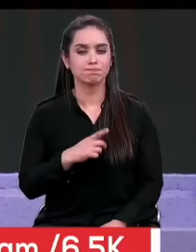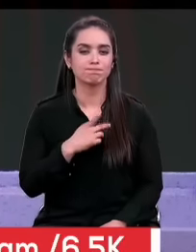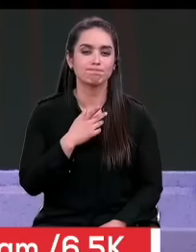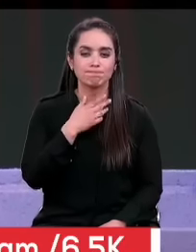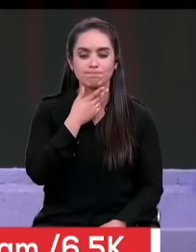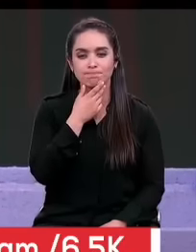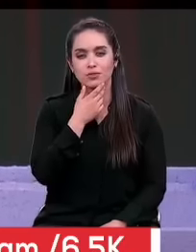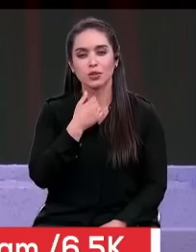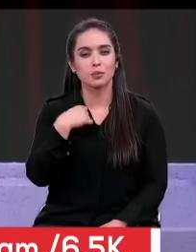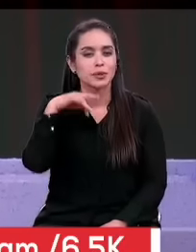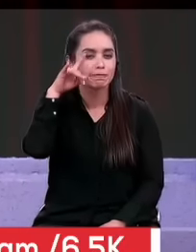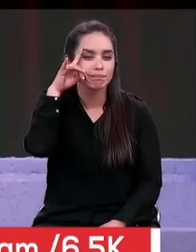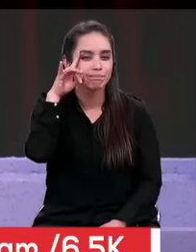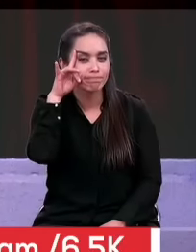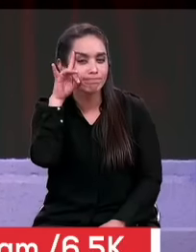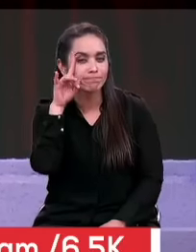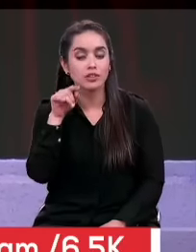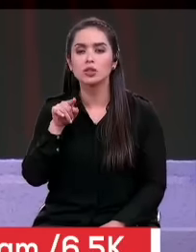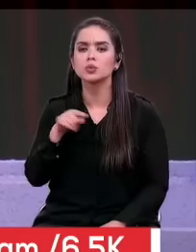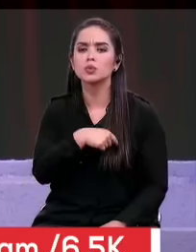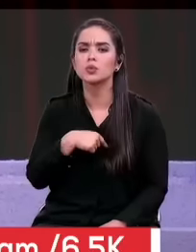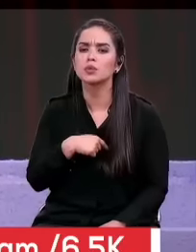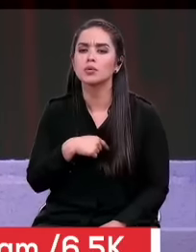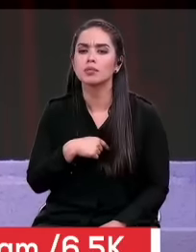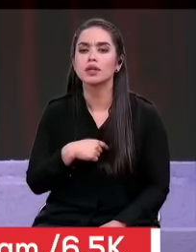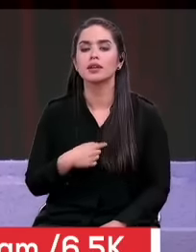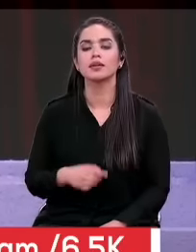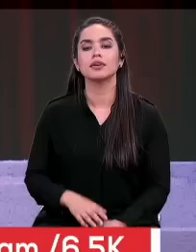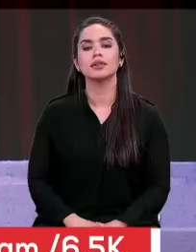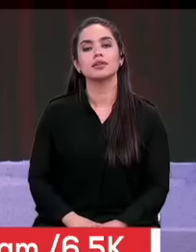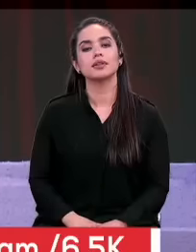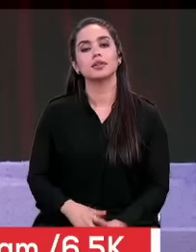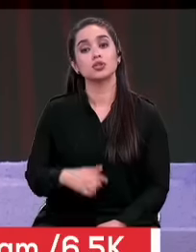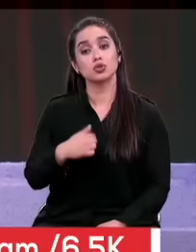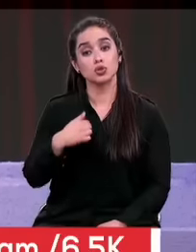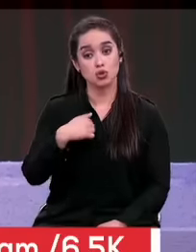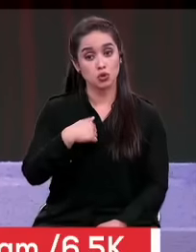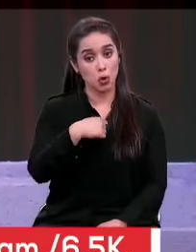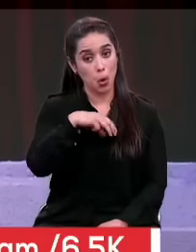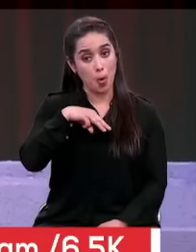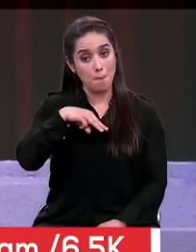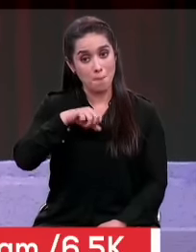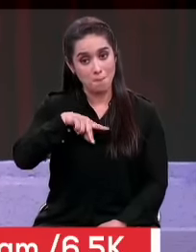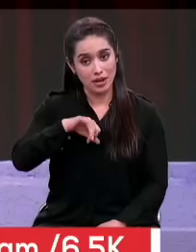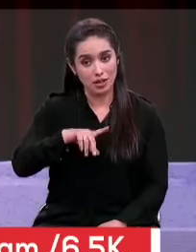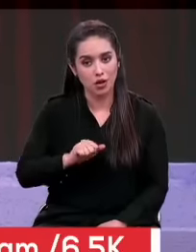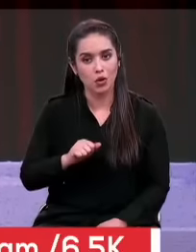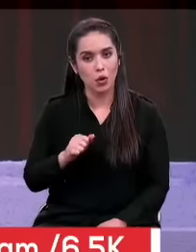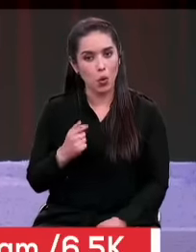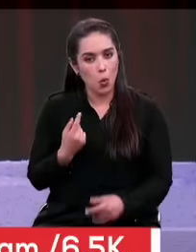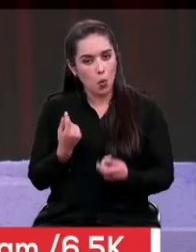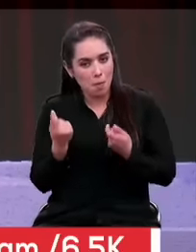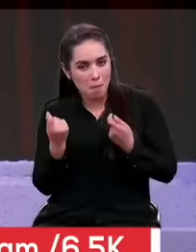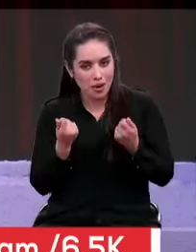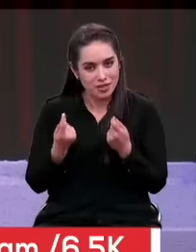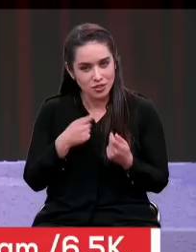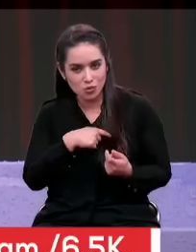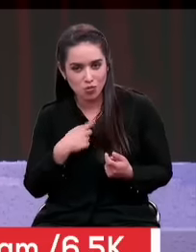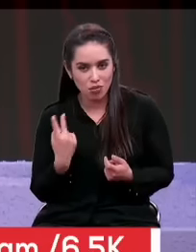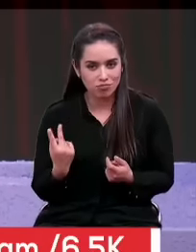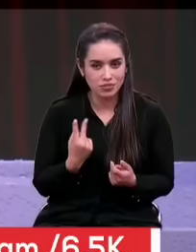Como que me trae recuerdos. ¿Y tú cómo te llamas? Yo me llamo Manolo. ¡Qué coincidencia! Oye.